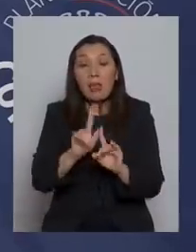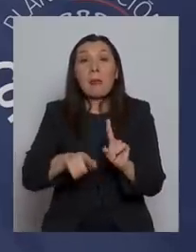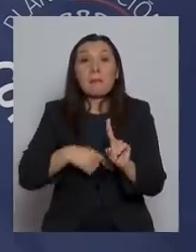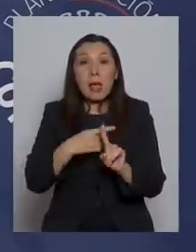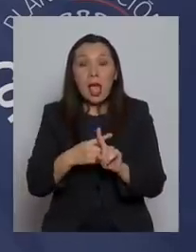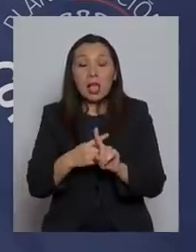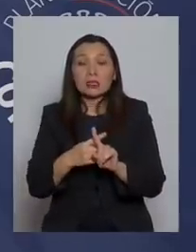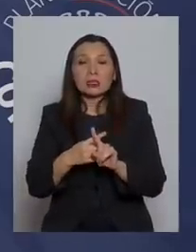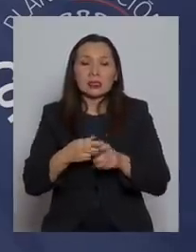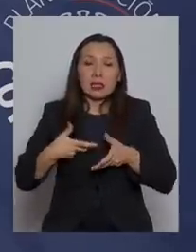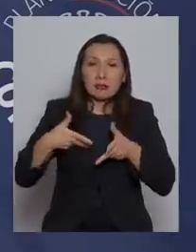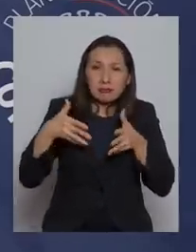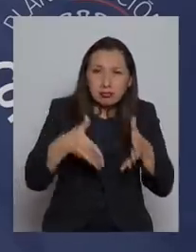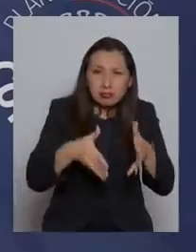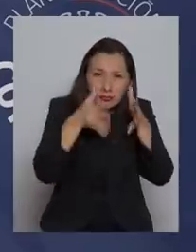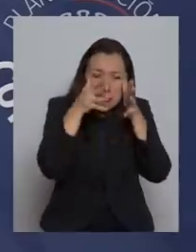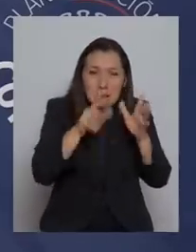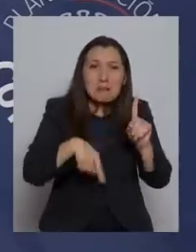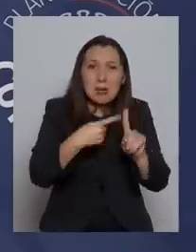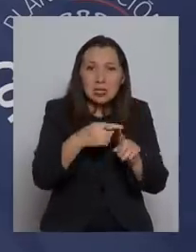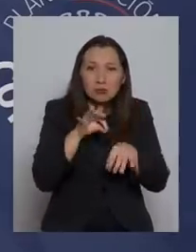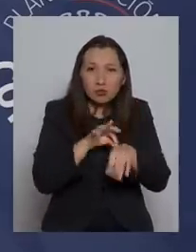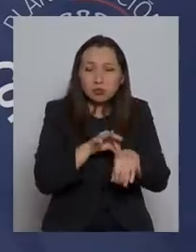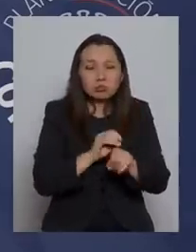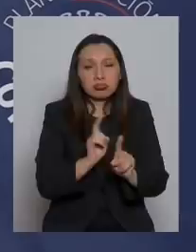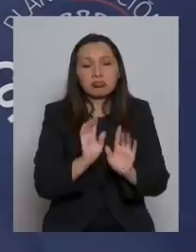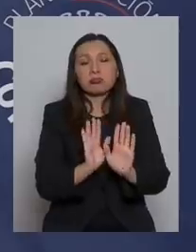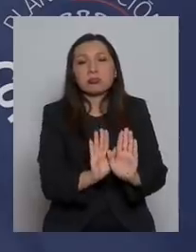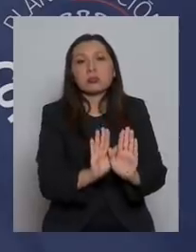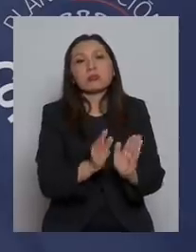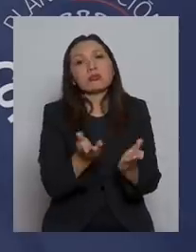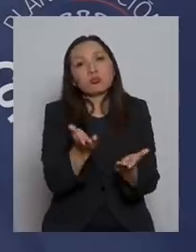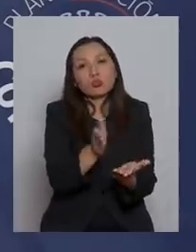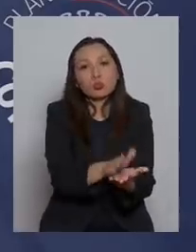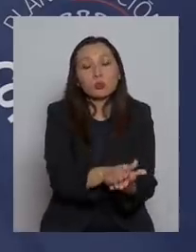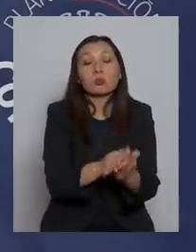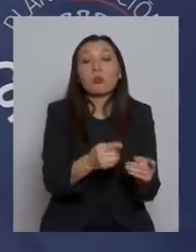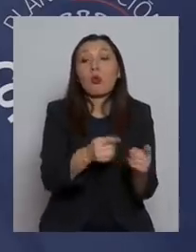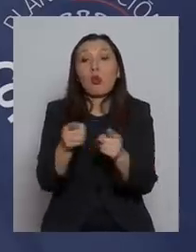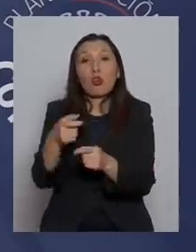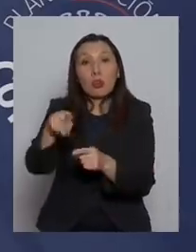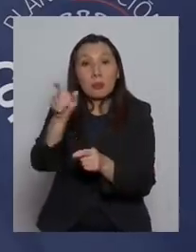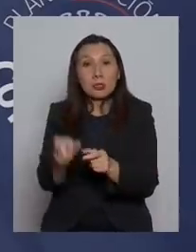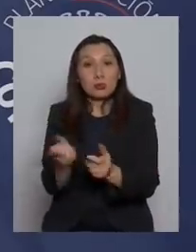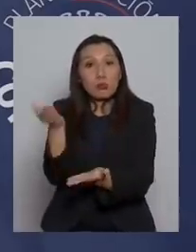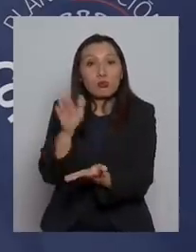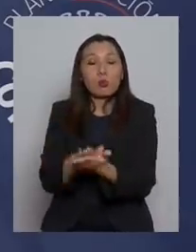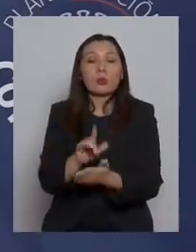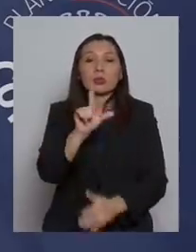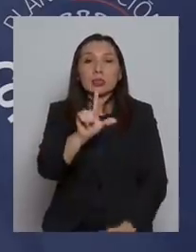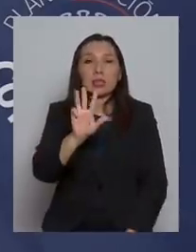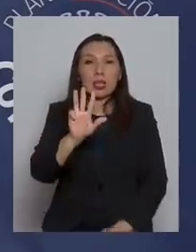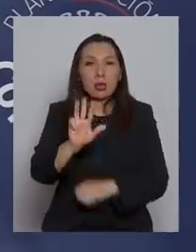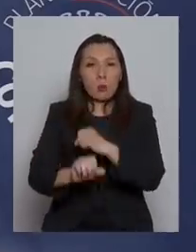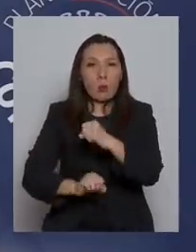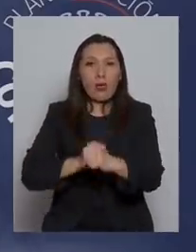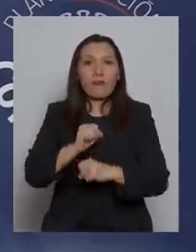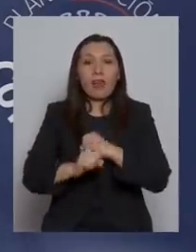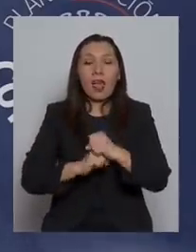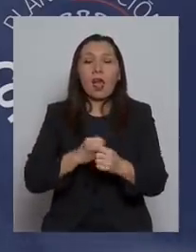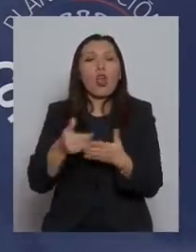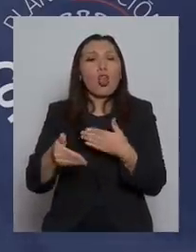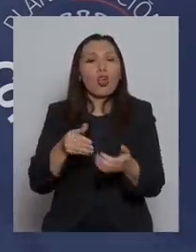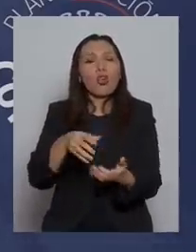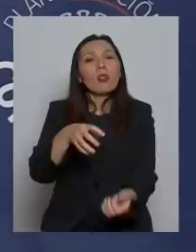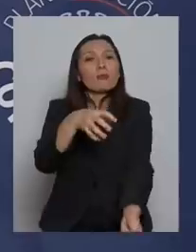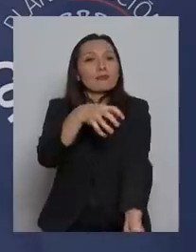medidas terapéuticas extraordinarias. También tenemos un paciente fallecido de 79 años en la